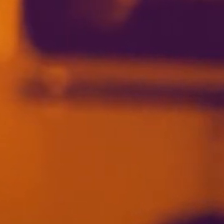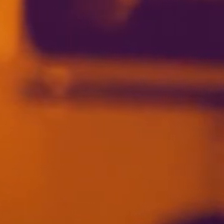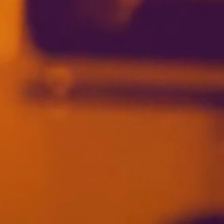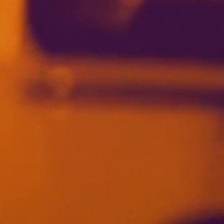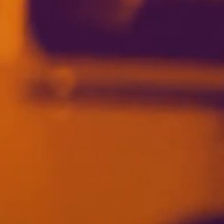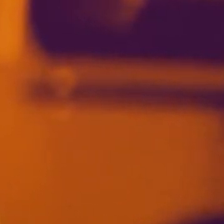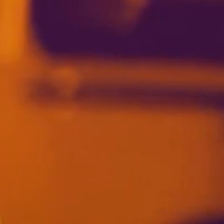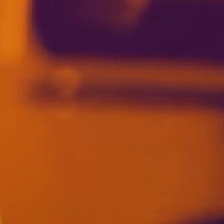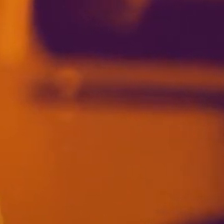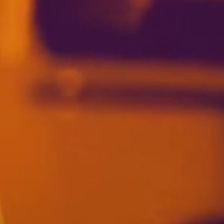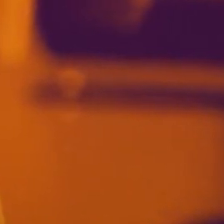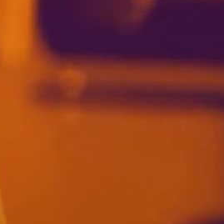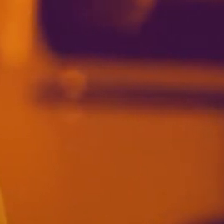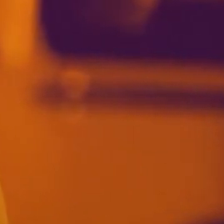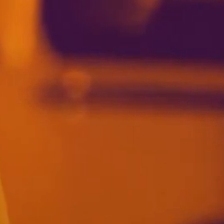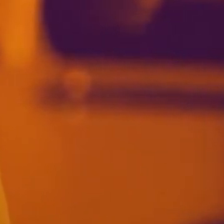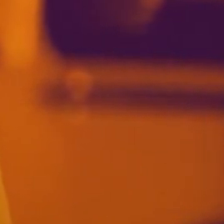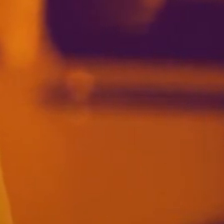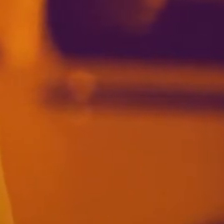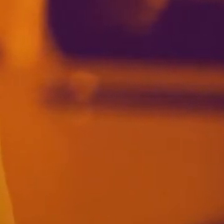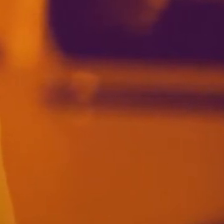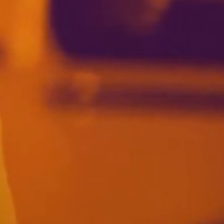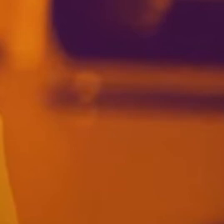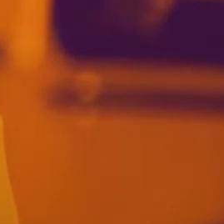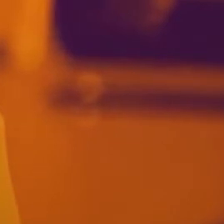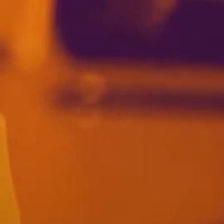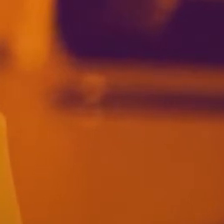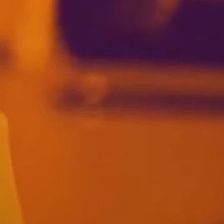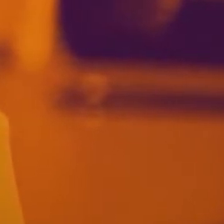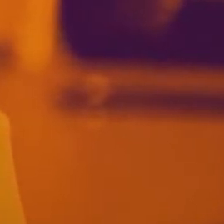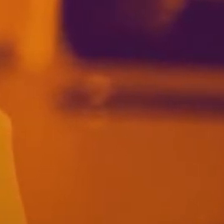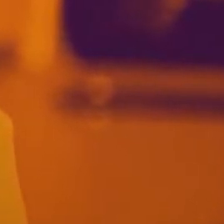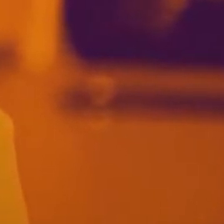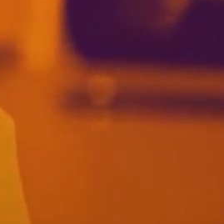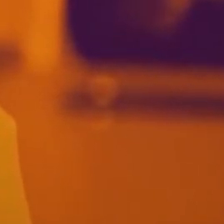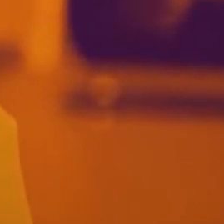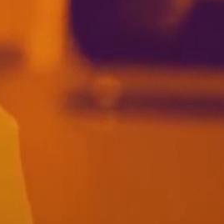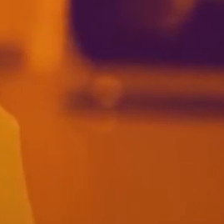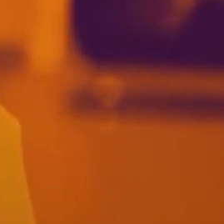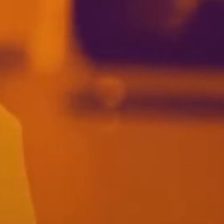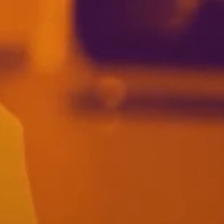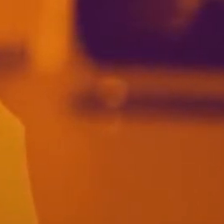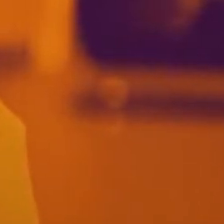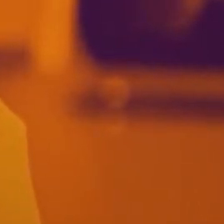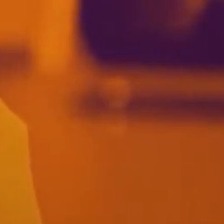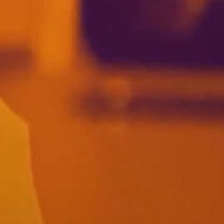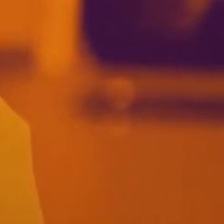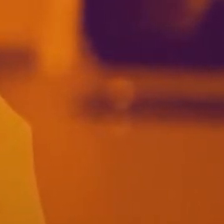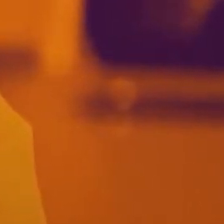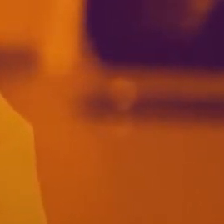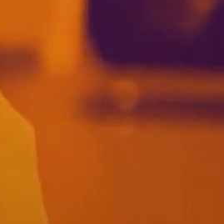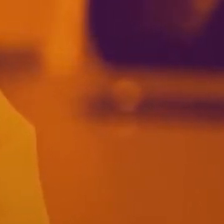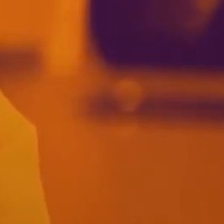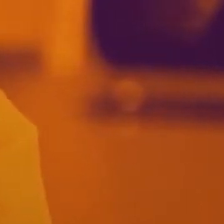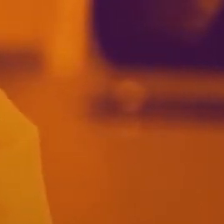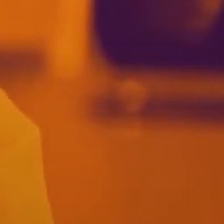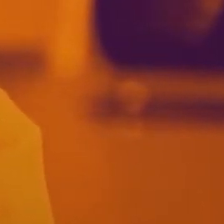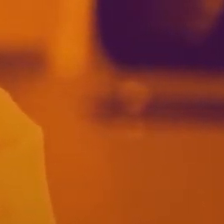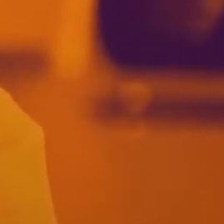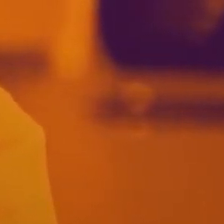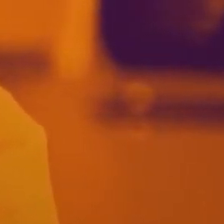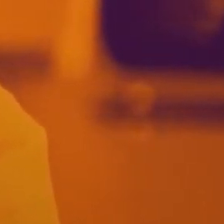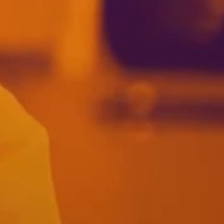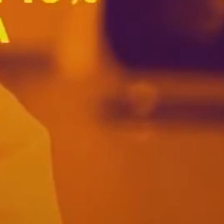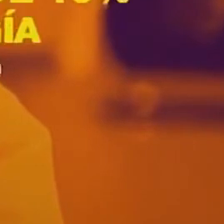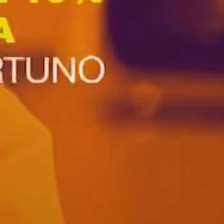energía. Si perteneces a los estratos 1 y 2 y no puedes pagar tu factura de junio expedida hasta el 3 de julio, el consumo de la energía se diferirá